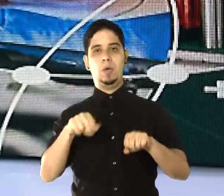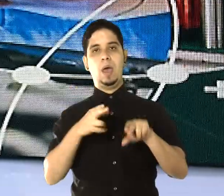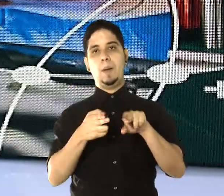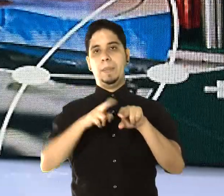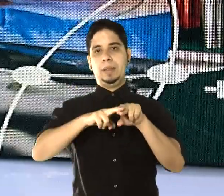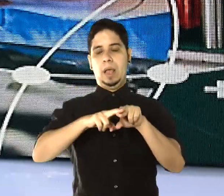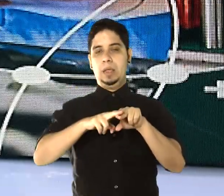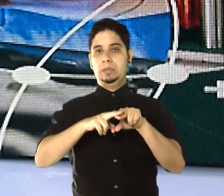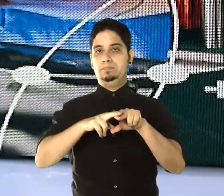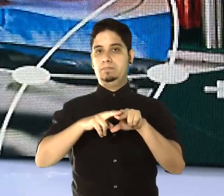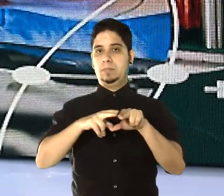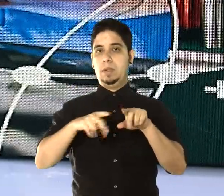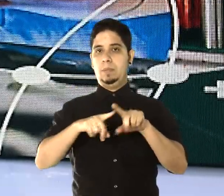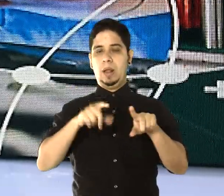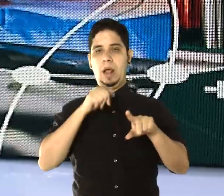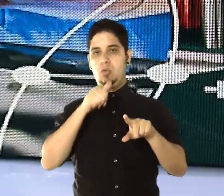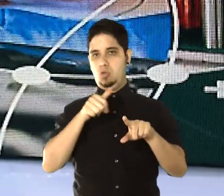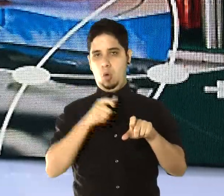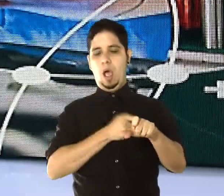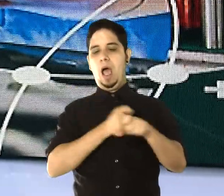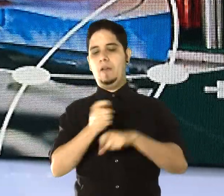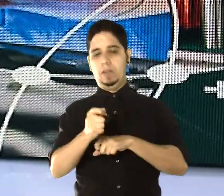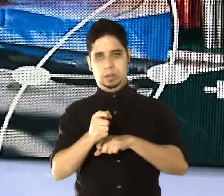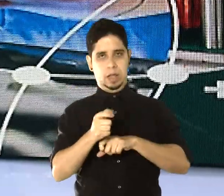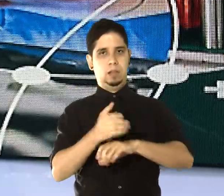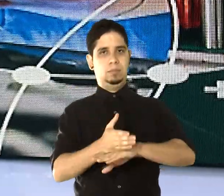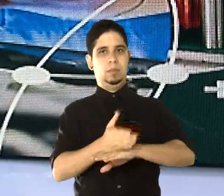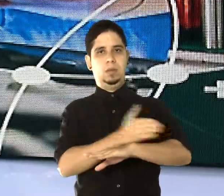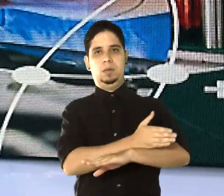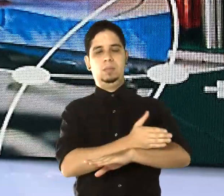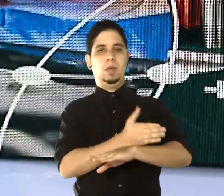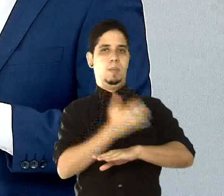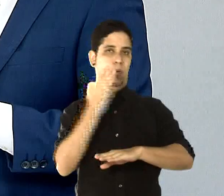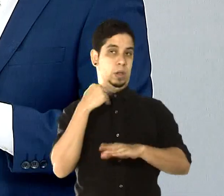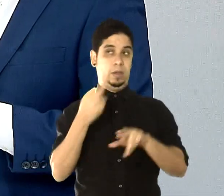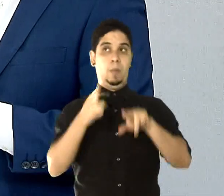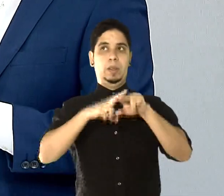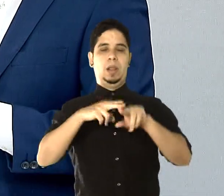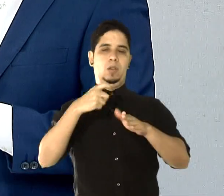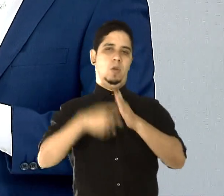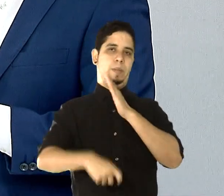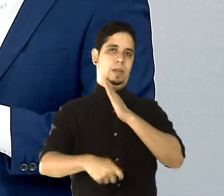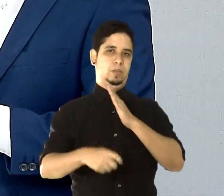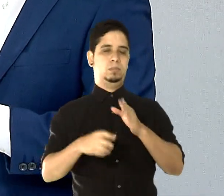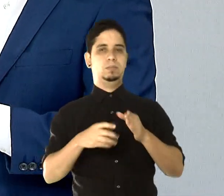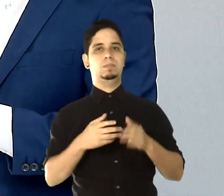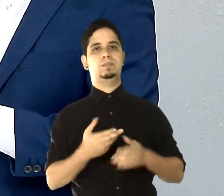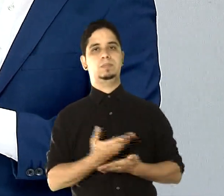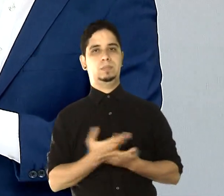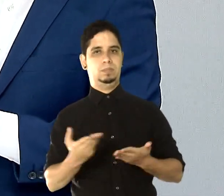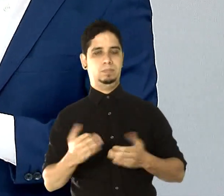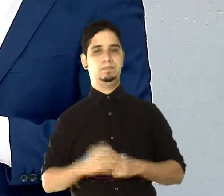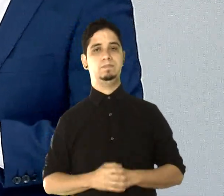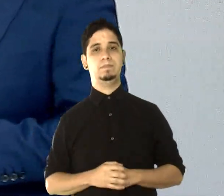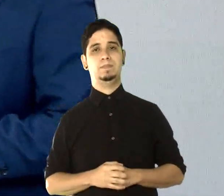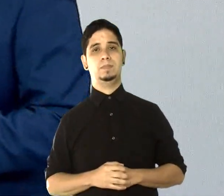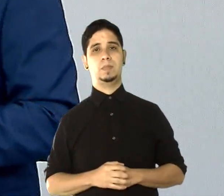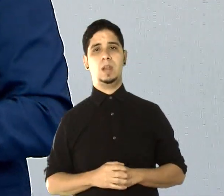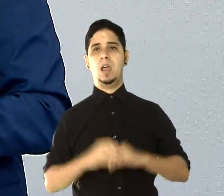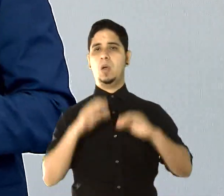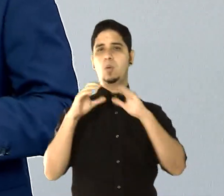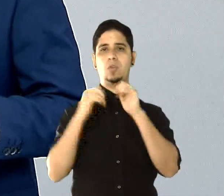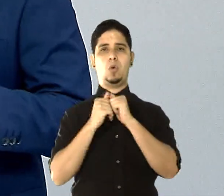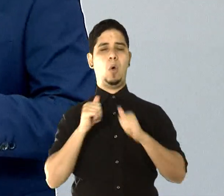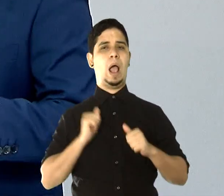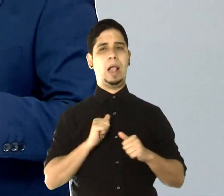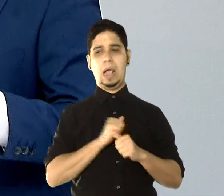se requiera para no poner en peligro la reconstrucción debido a cualquier alza en los precios de los materiales de construcción. ¿Cómo está la comunicación con los alcaldes